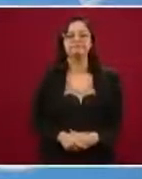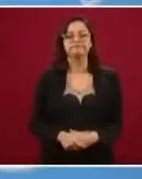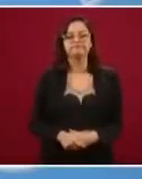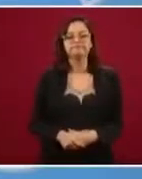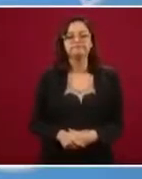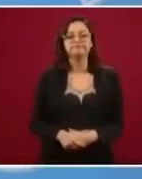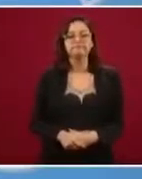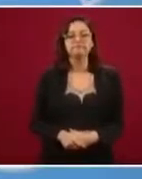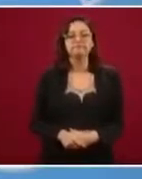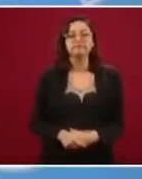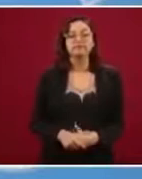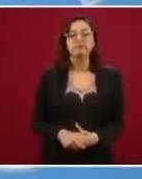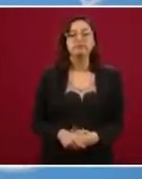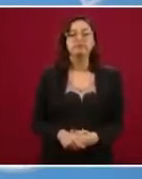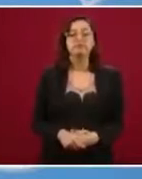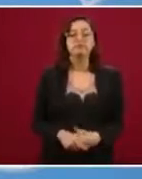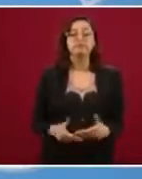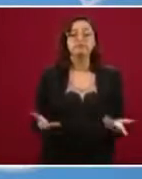Entonces,